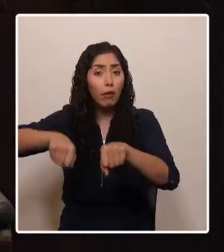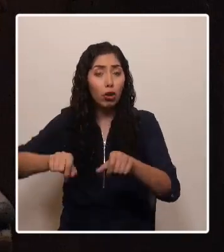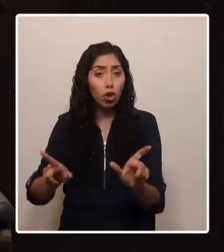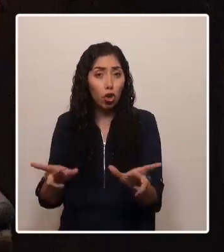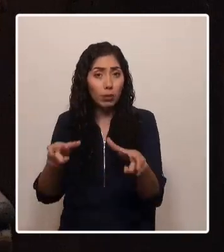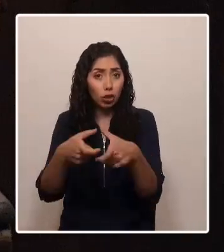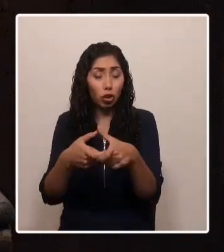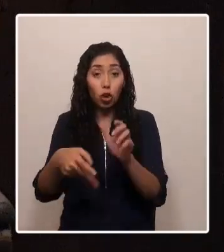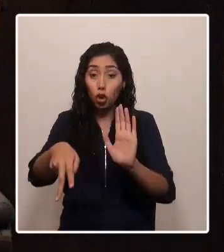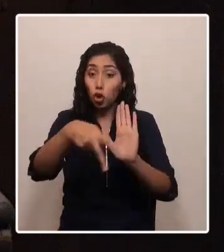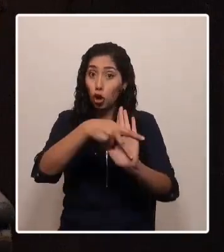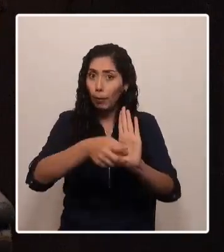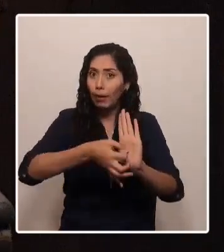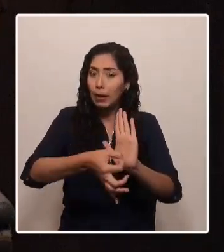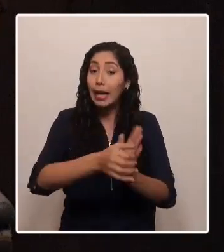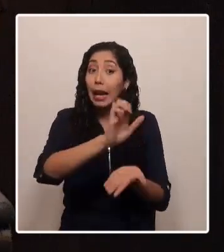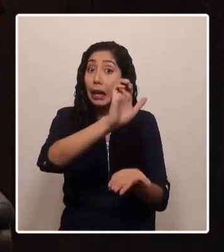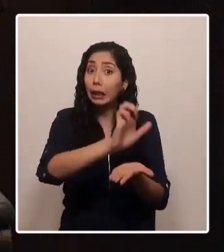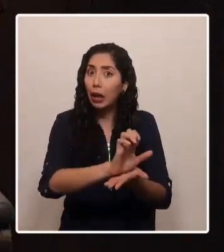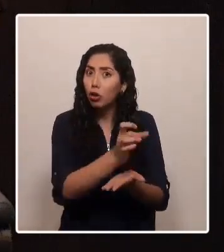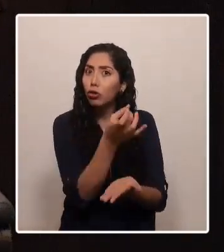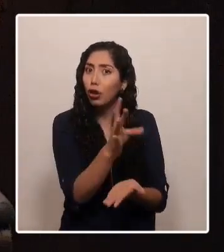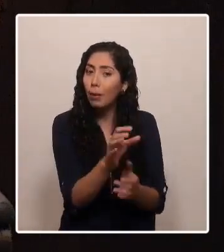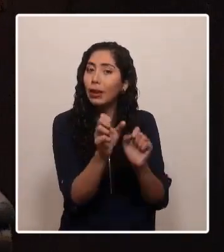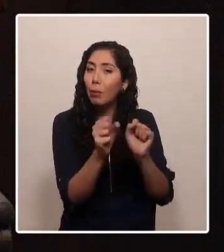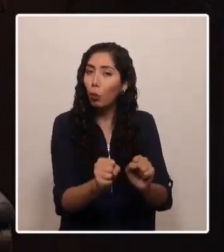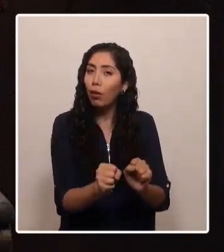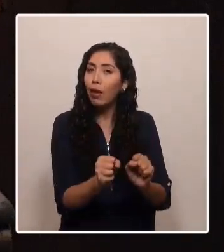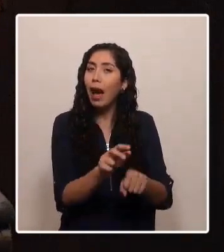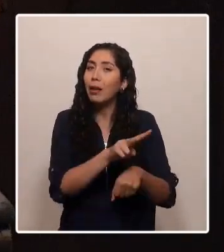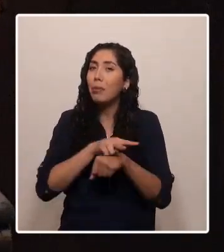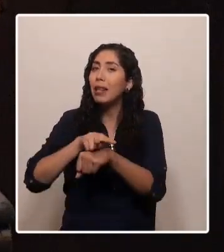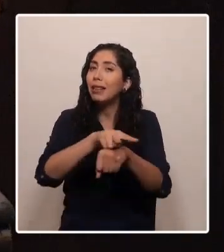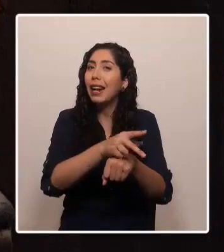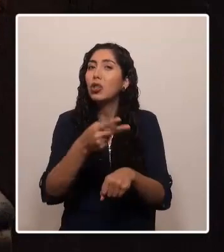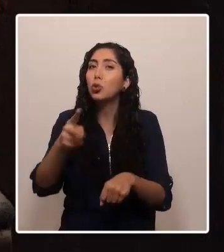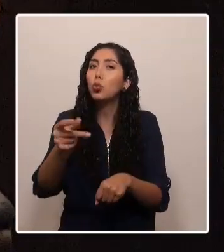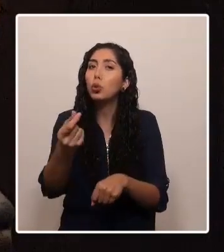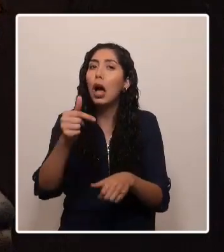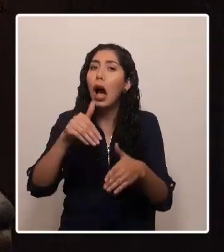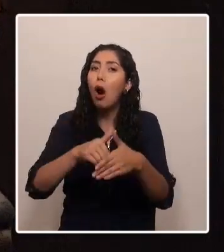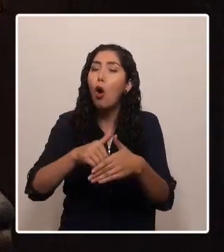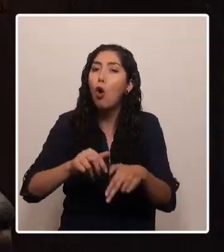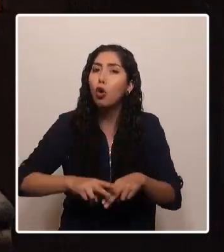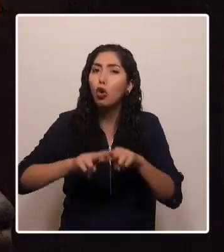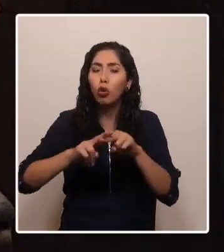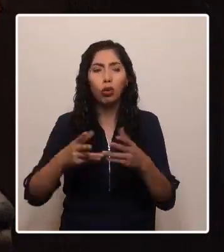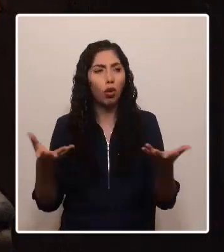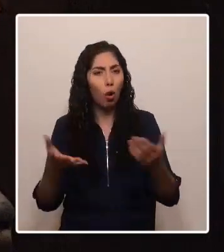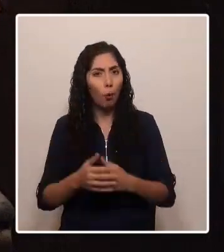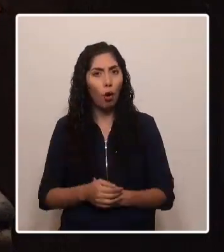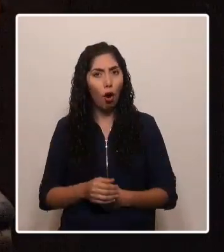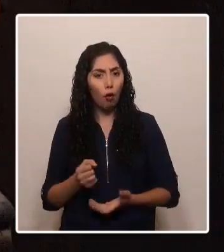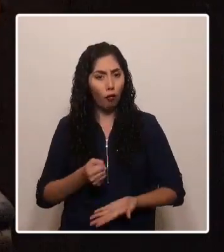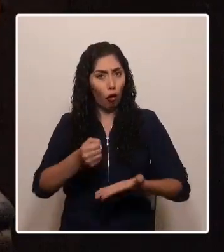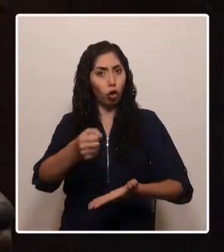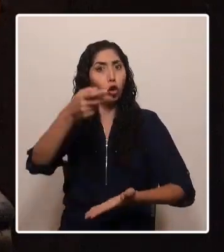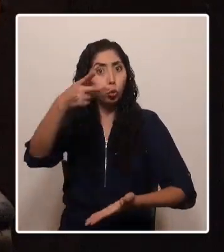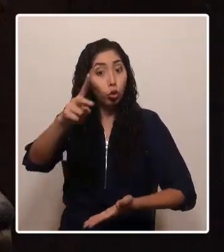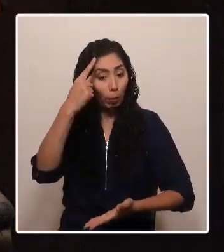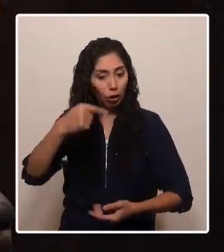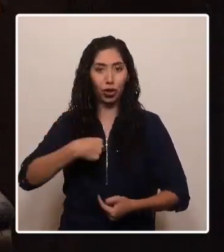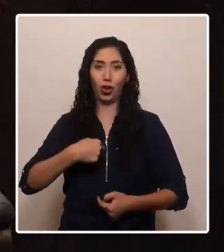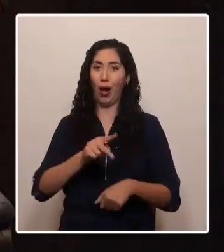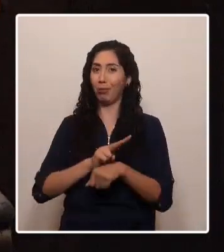el Estado puede administrar esos ahorros. ¿Qué es esto? Tus fondos son tuyos, pero los administro yo.